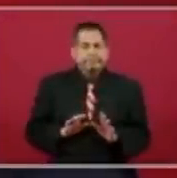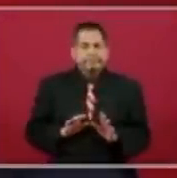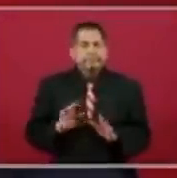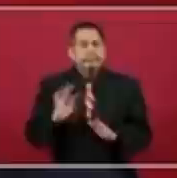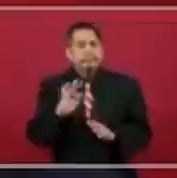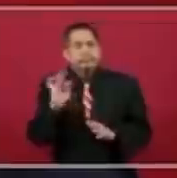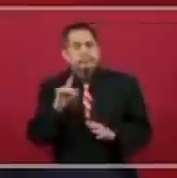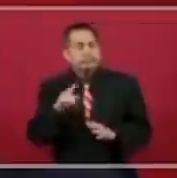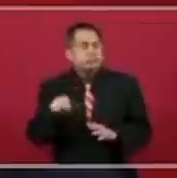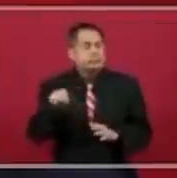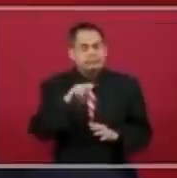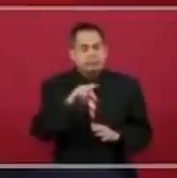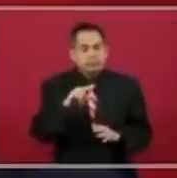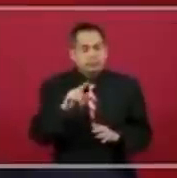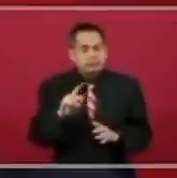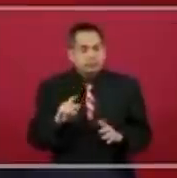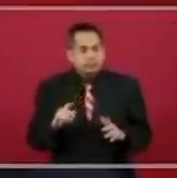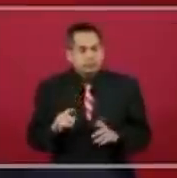los